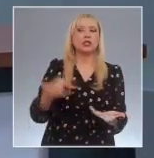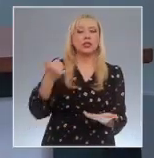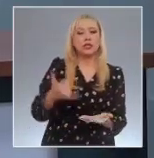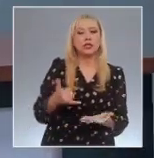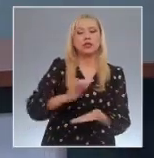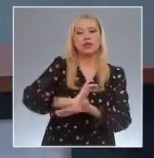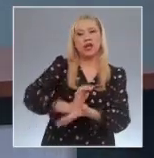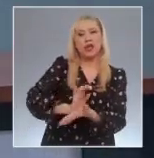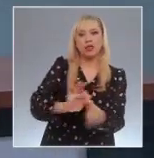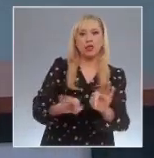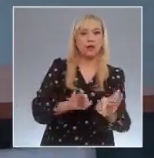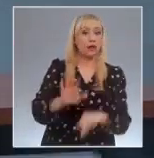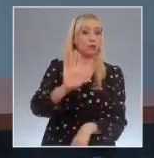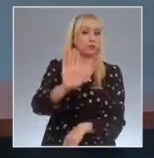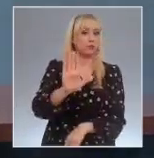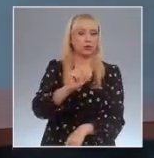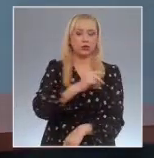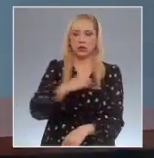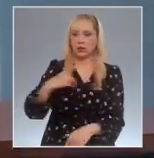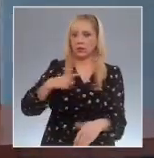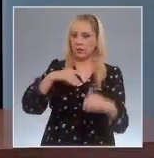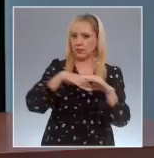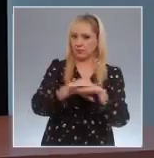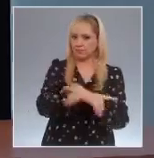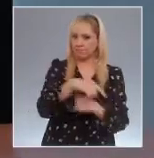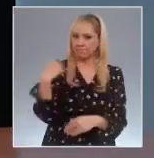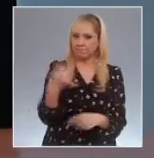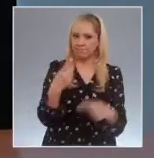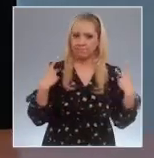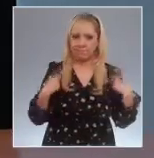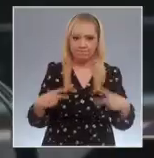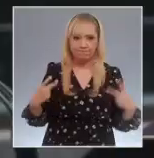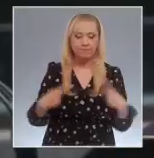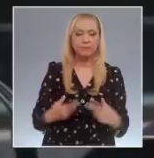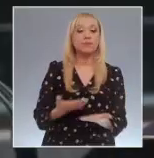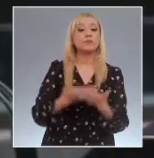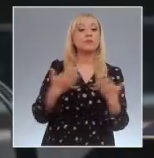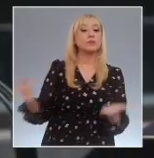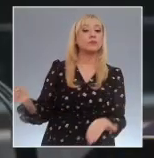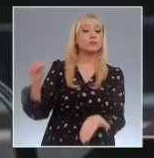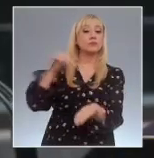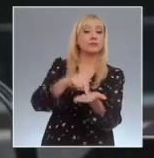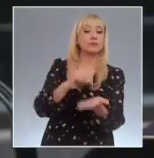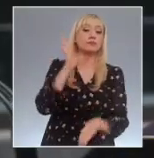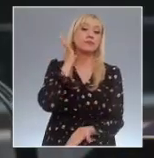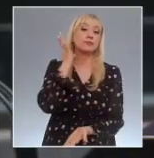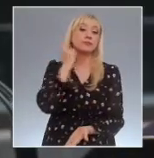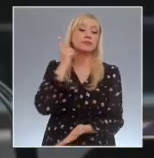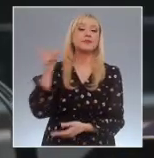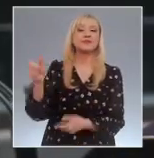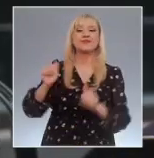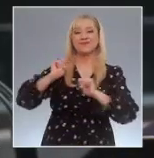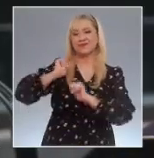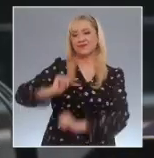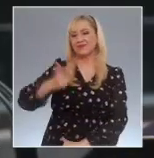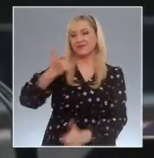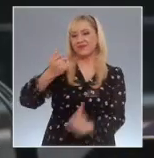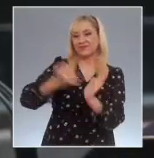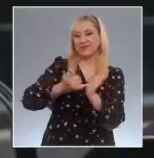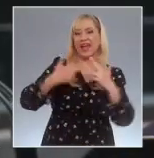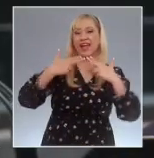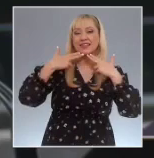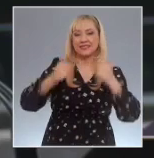Y al comparecer ante el Pleno de la Cámara de Diputados, el secretario de Hacienda, Rogelio Ramírez de la O, aseguró que el paquete económico